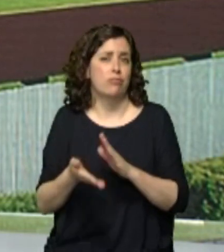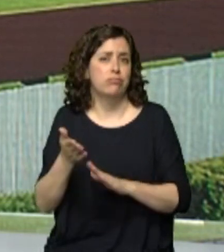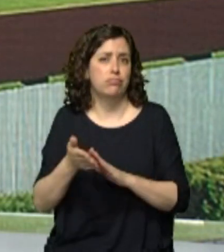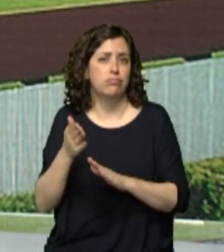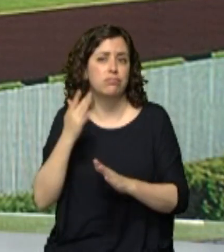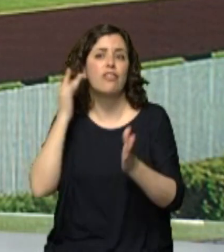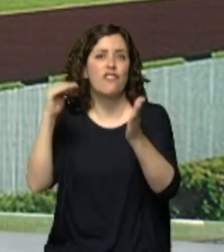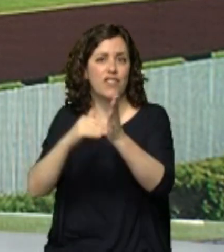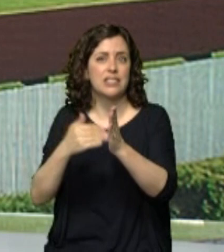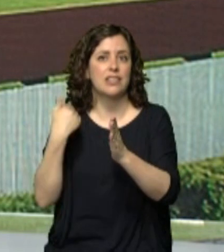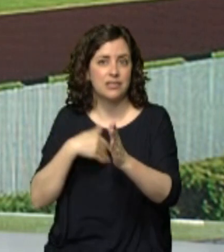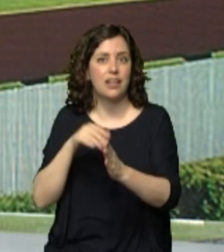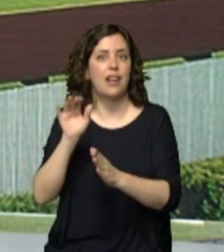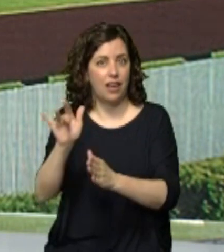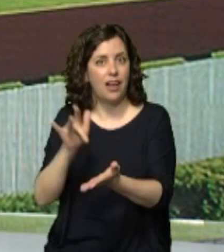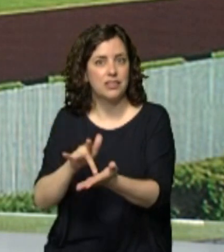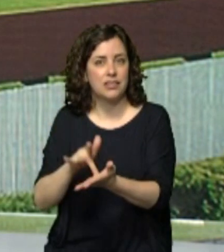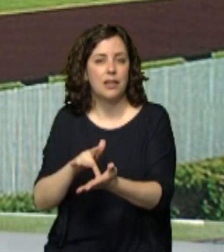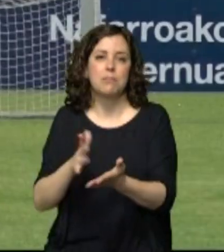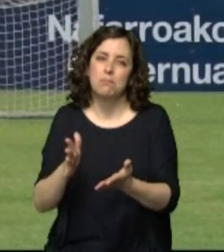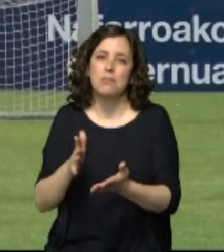la forma pueden ser contraproducentes.